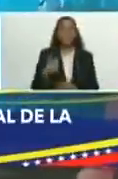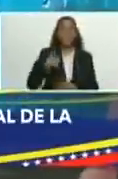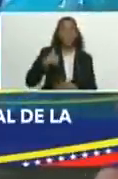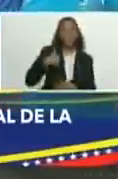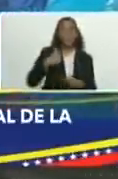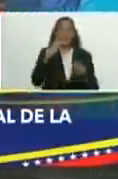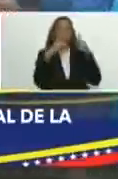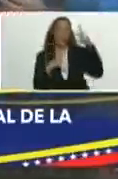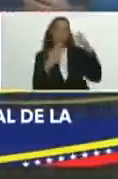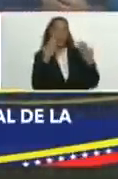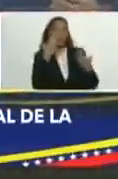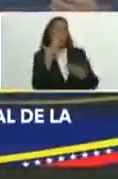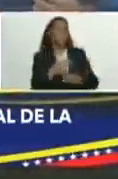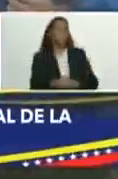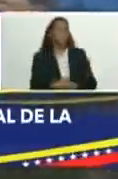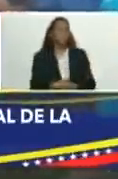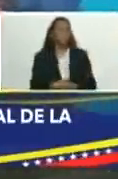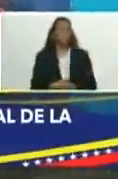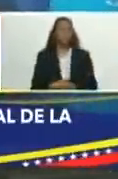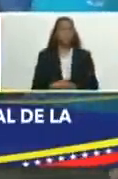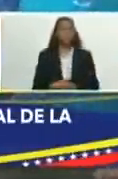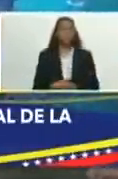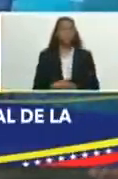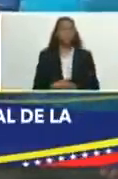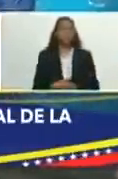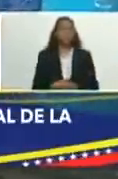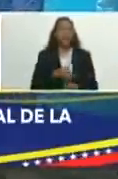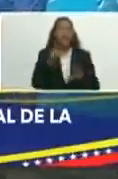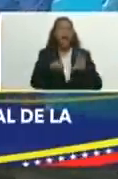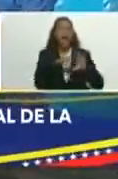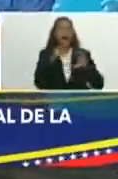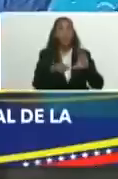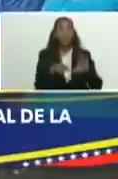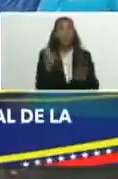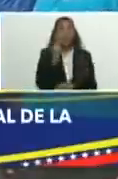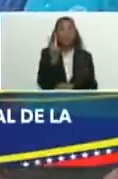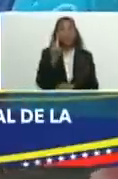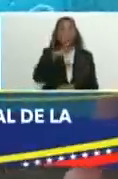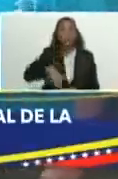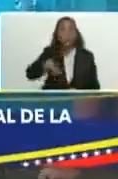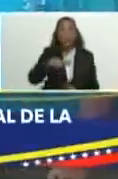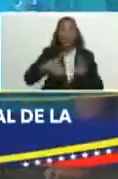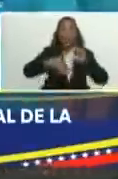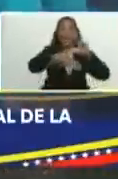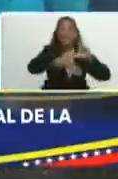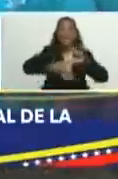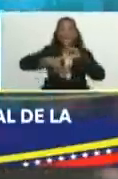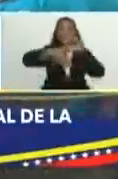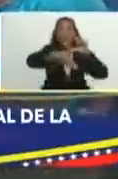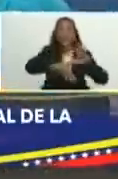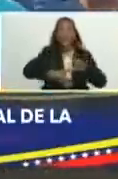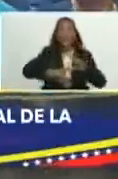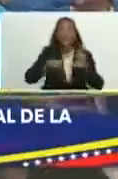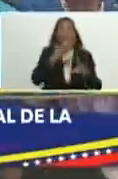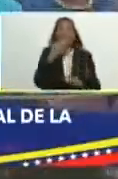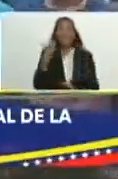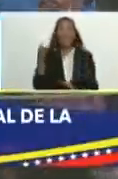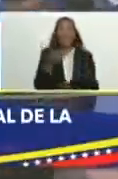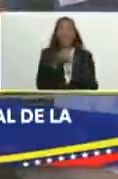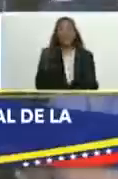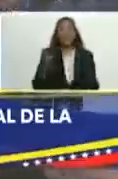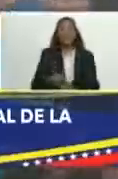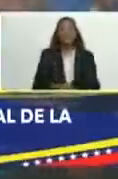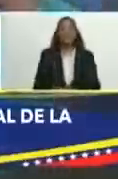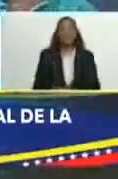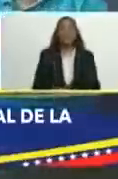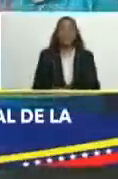mira. Victoria segura. Cauchos de Venezuela, el mejor caucho de América Latina. Para adelante, que